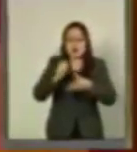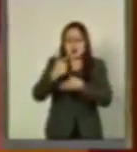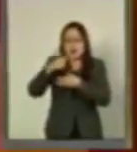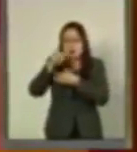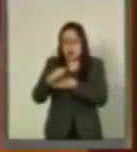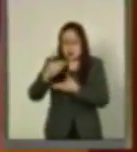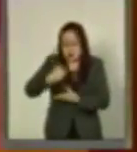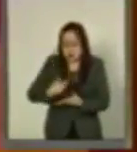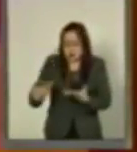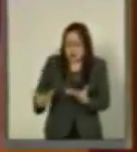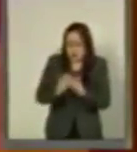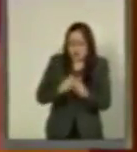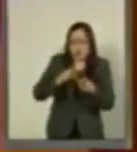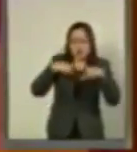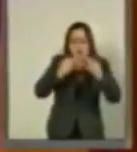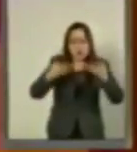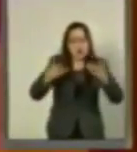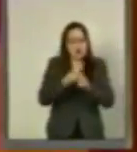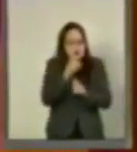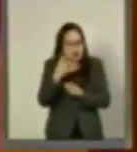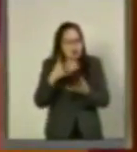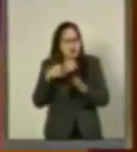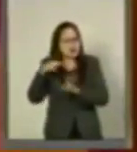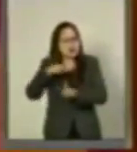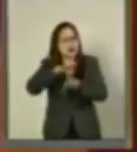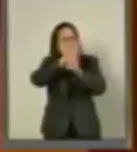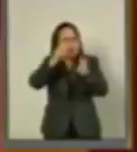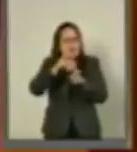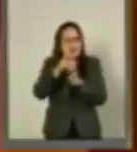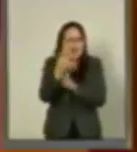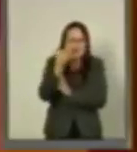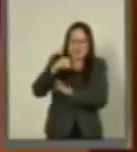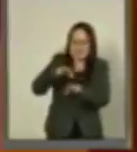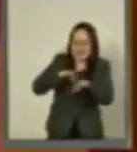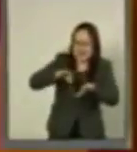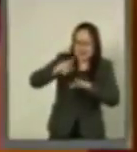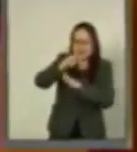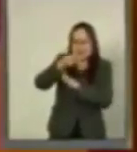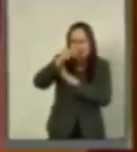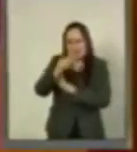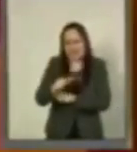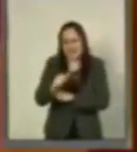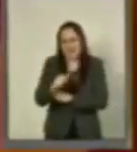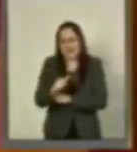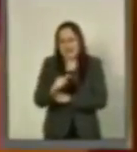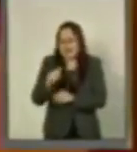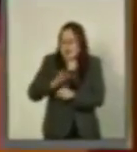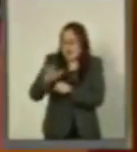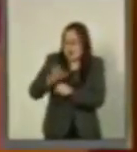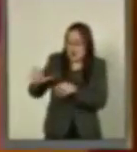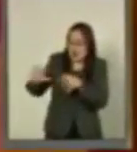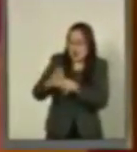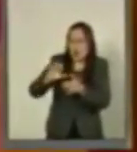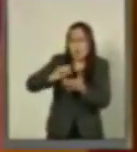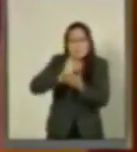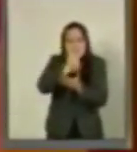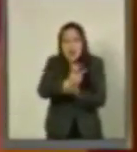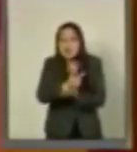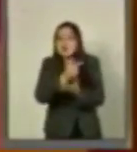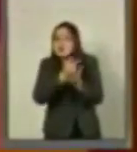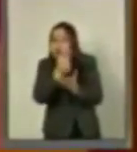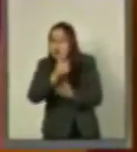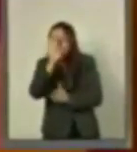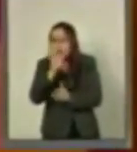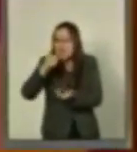con su servidor reuniones varias al tema de la trata. No sé de quiénes otros y no sé cuáles los otros premios. Acá